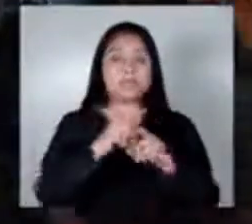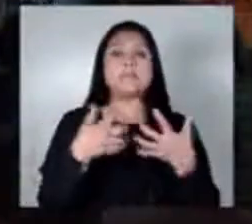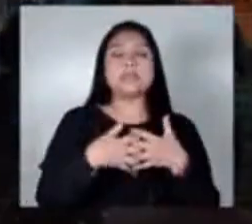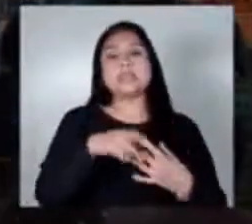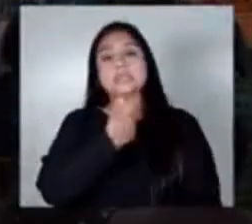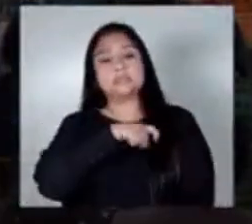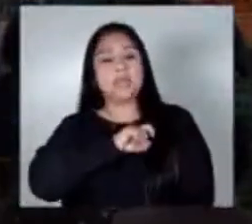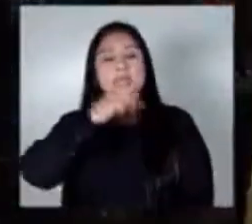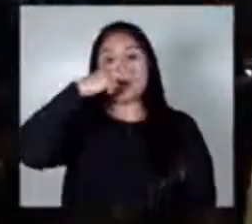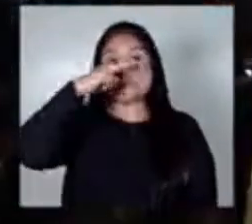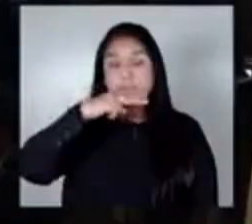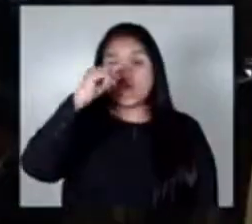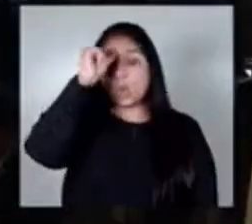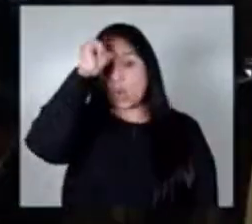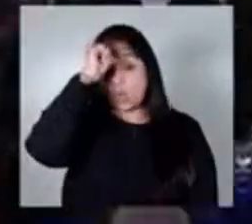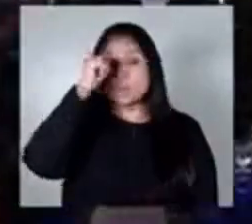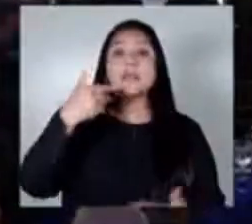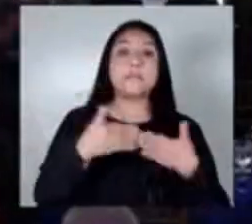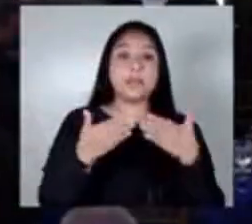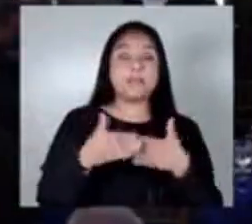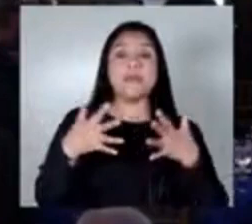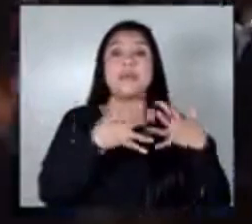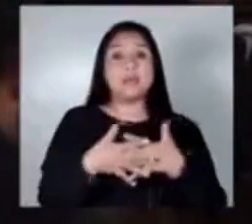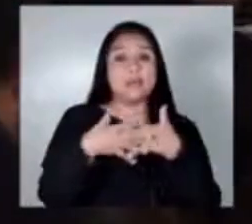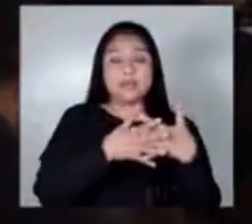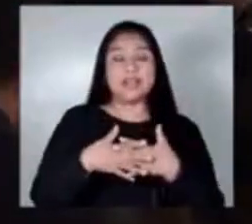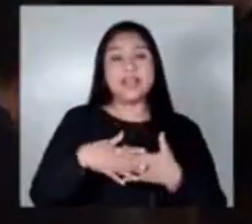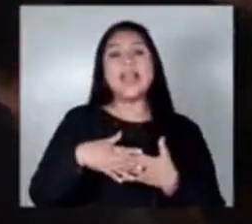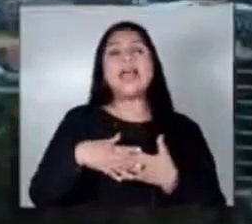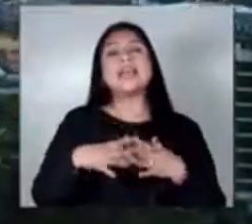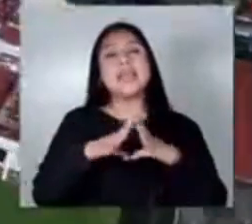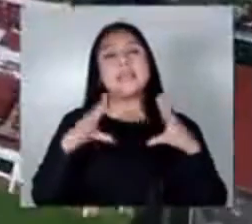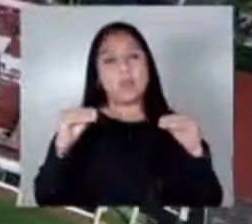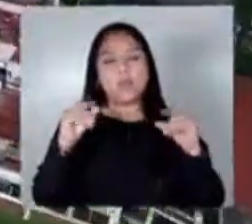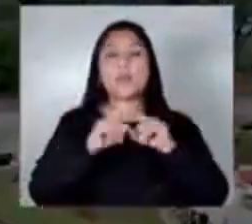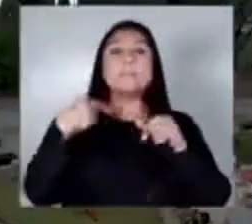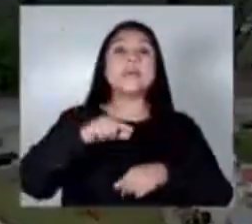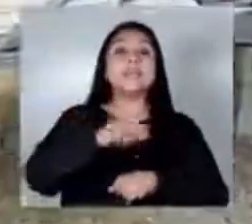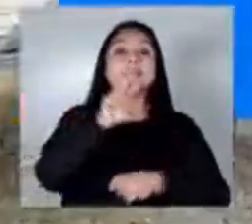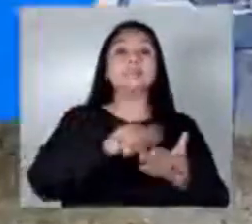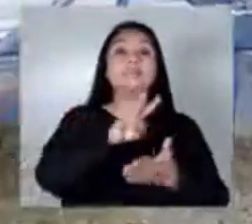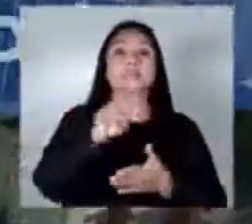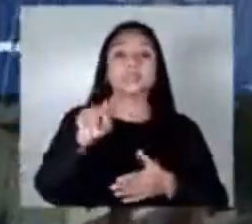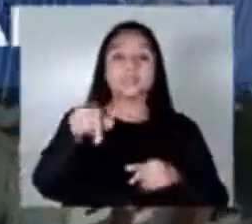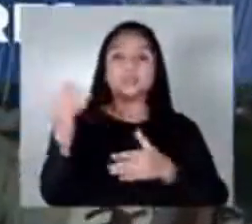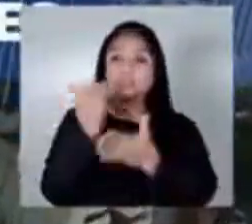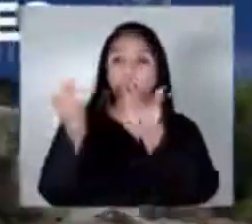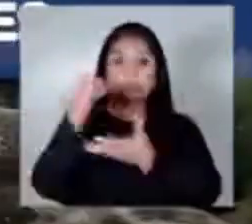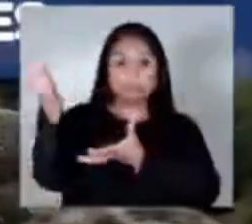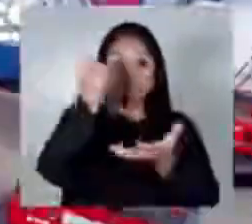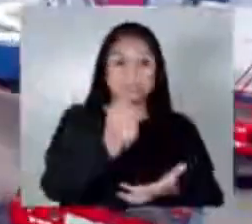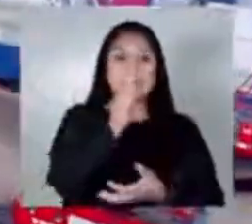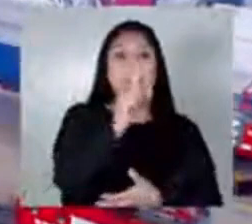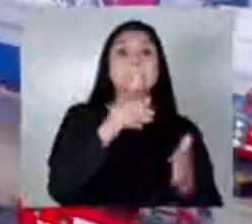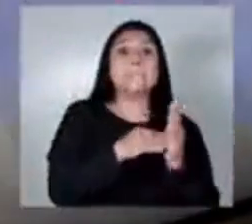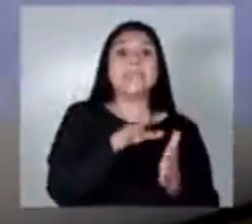empresas de España, México, India, Panamá, Estados Unidos y Japón. Para este 2022, la meta de atracción de inversión es